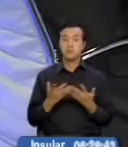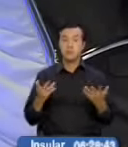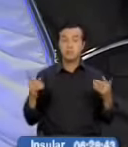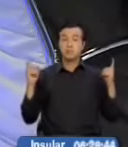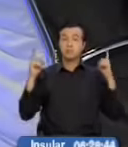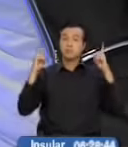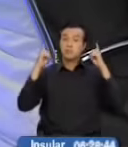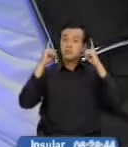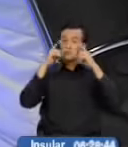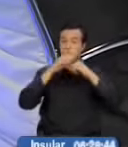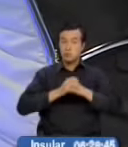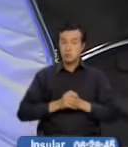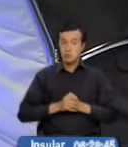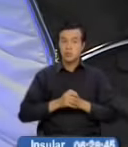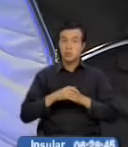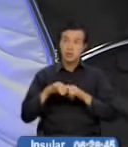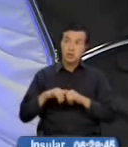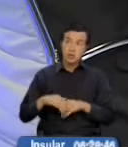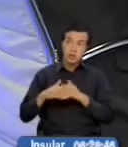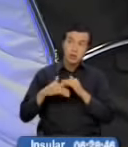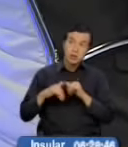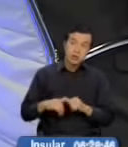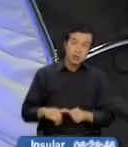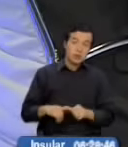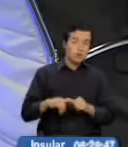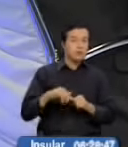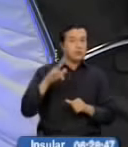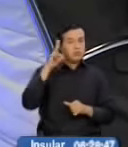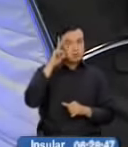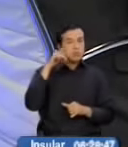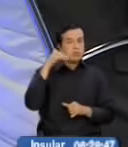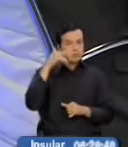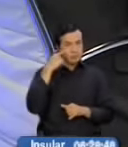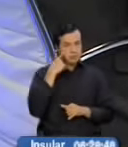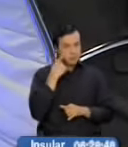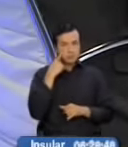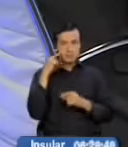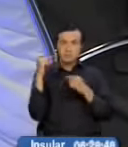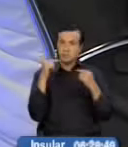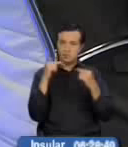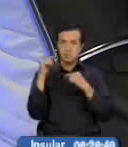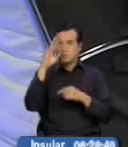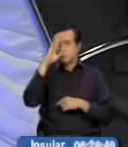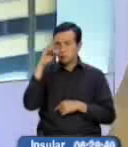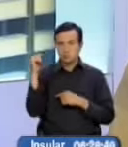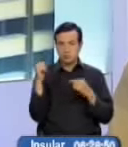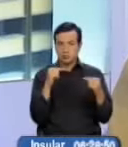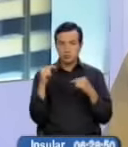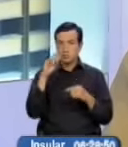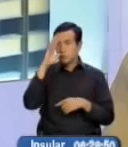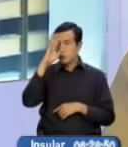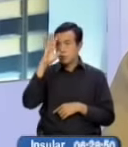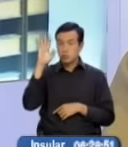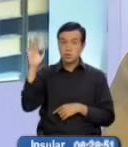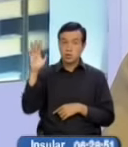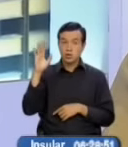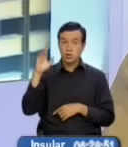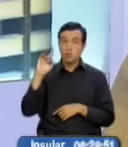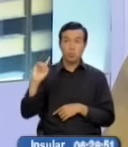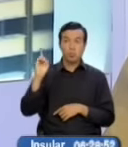difícil efectivamente definir algo, sin embargo yo creo que sí va a haber una disputa ideológica. Claro, la ideología no es un